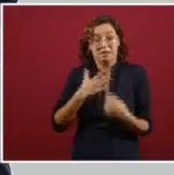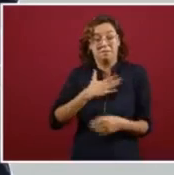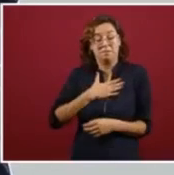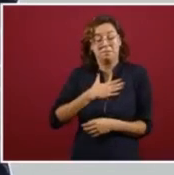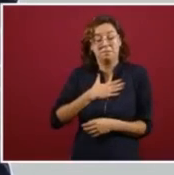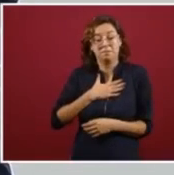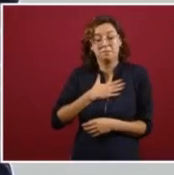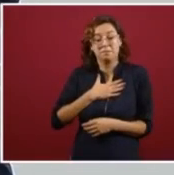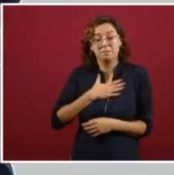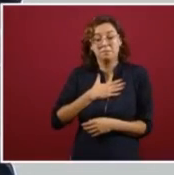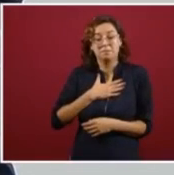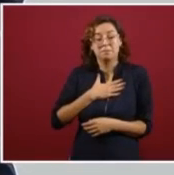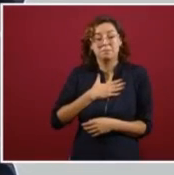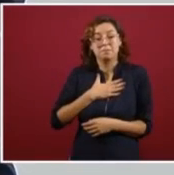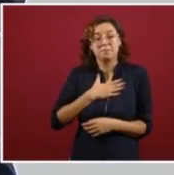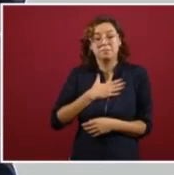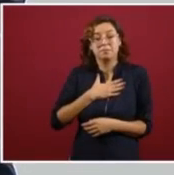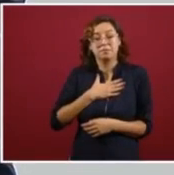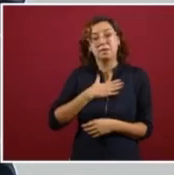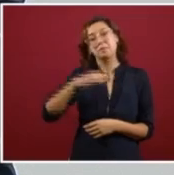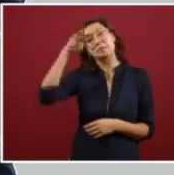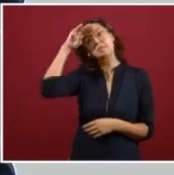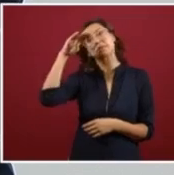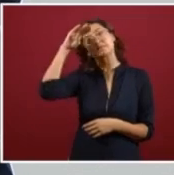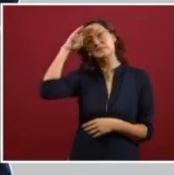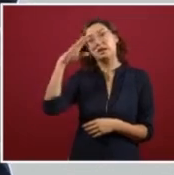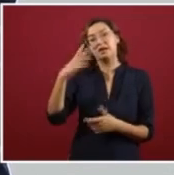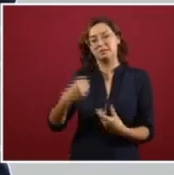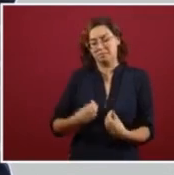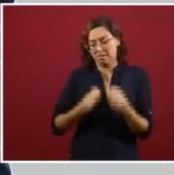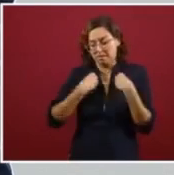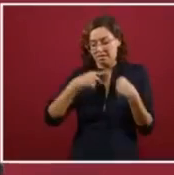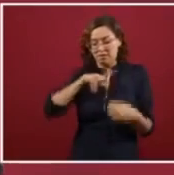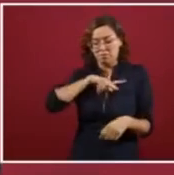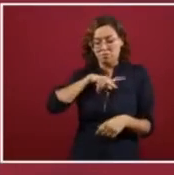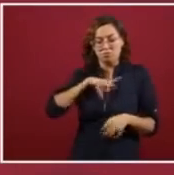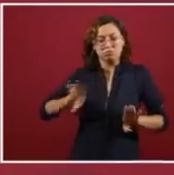manera de pensar y de ser,